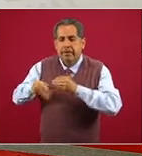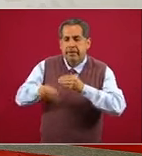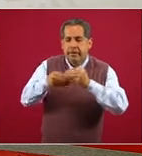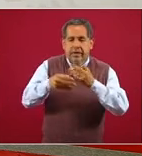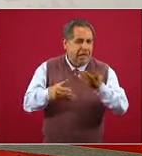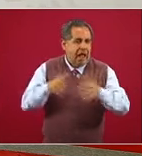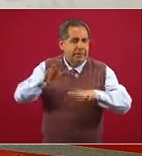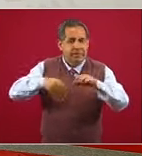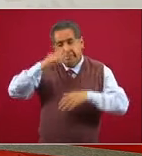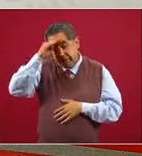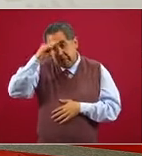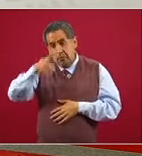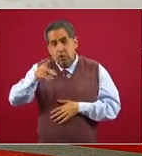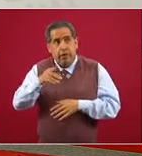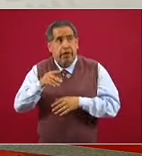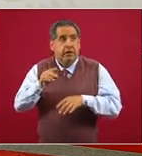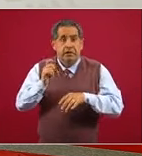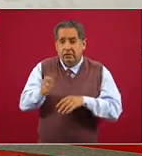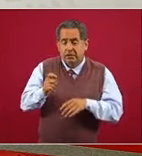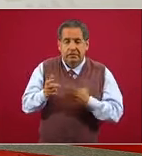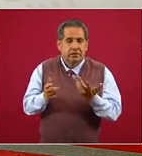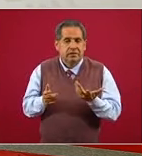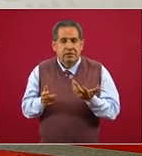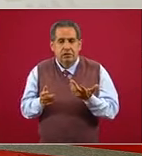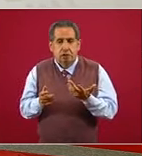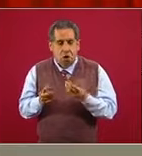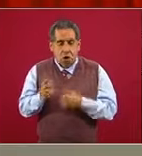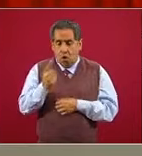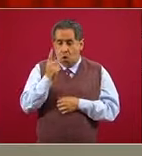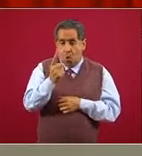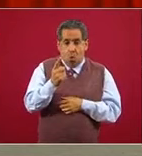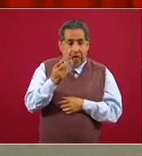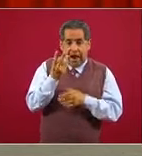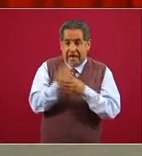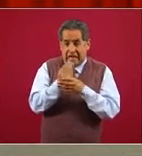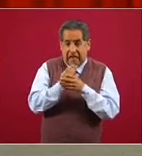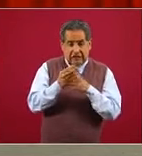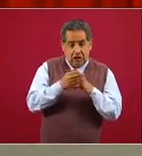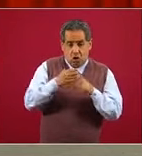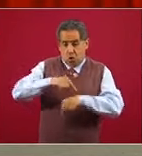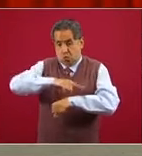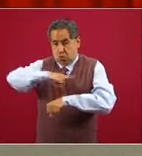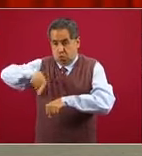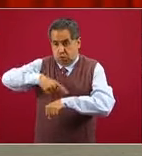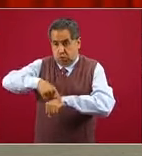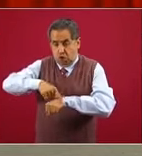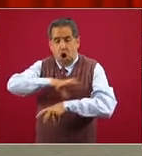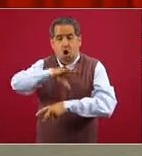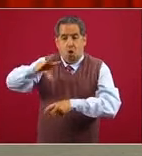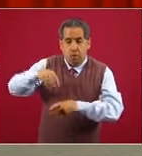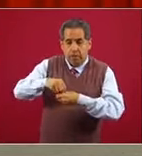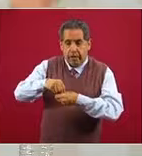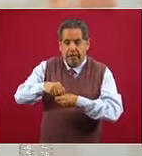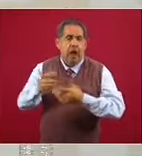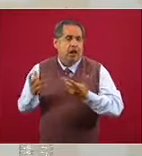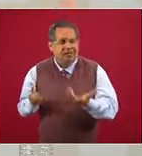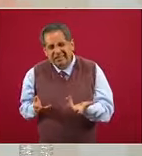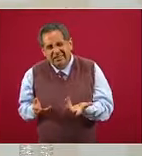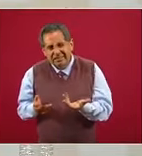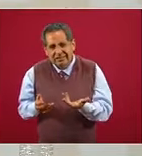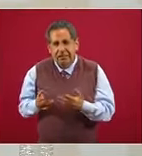la actividad física tiene que ser todo en una clase específica de educación física y que deba